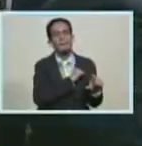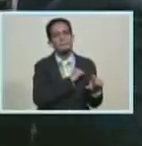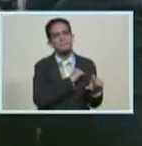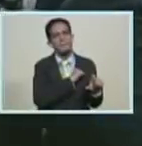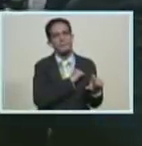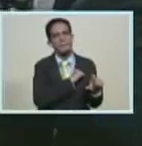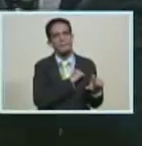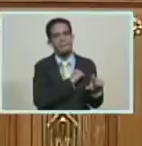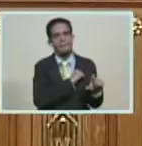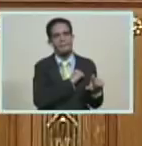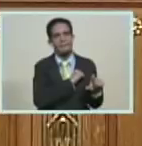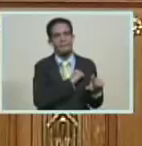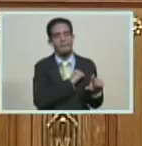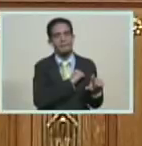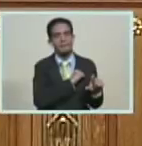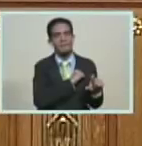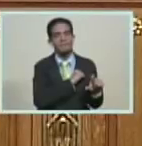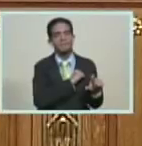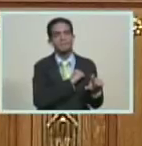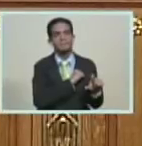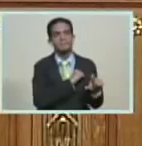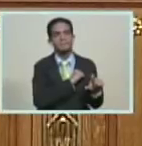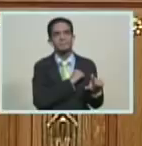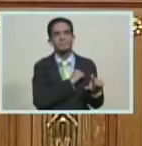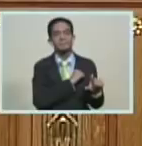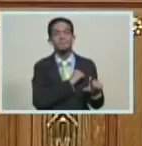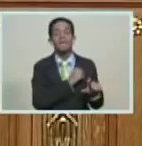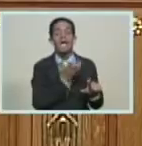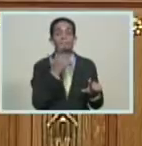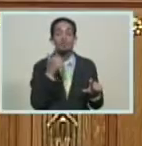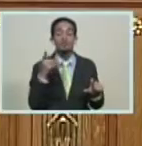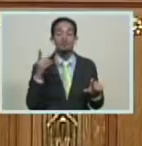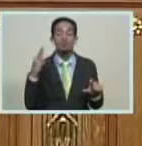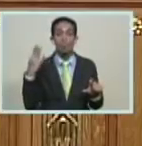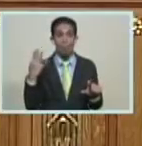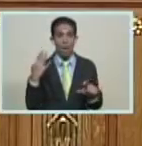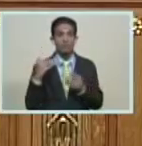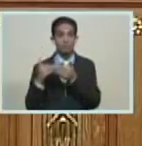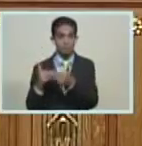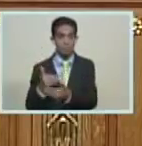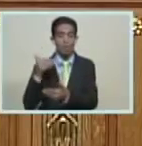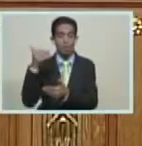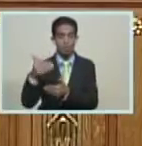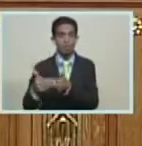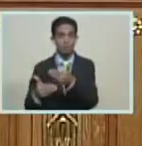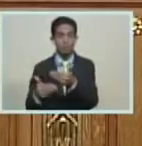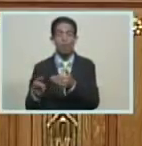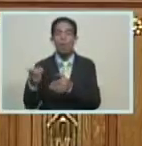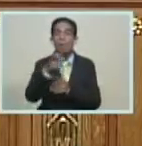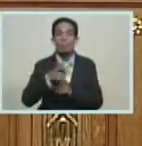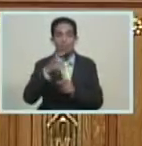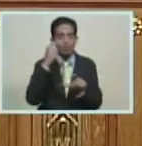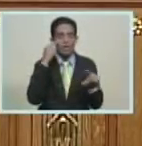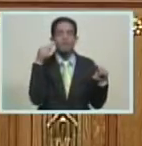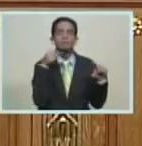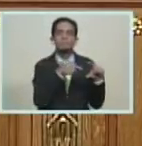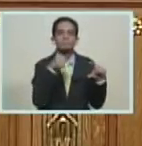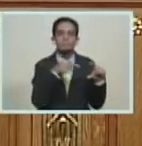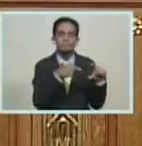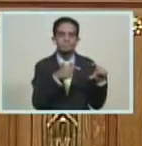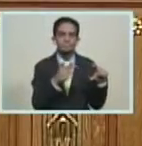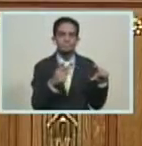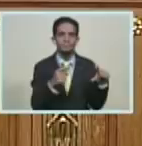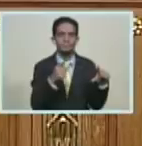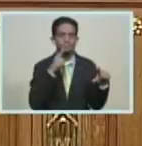buena parte de las victorias de estos cuatro procesos continuos. Búsquenlo en el carnet de la patria, en